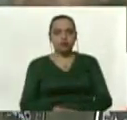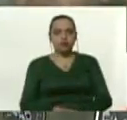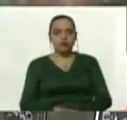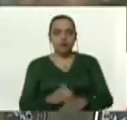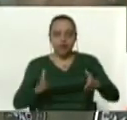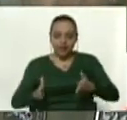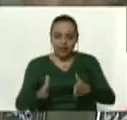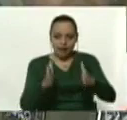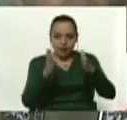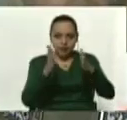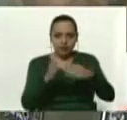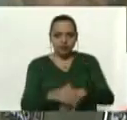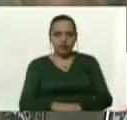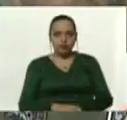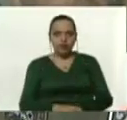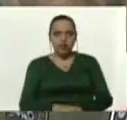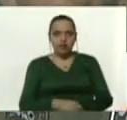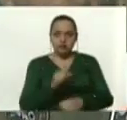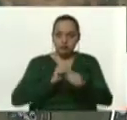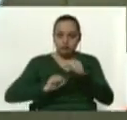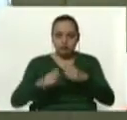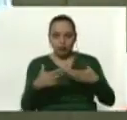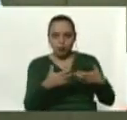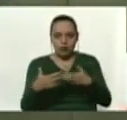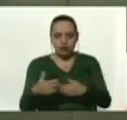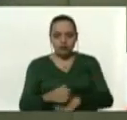Camino de combate.